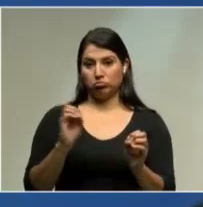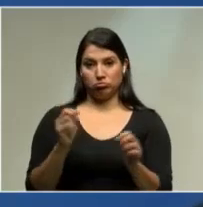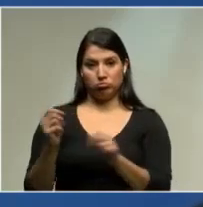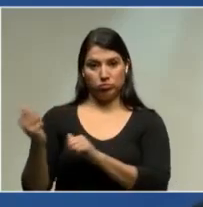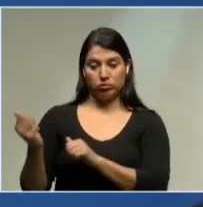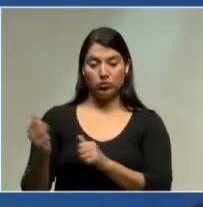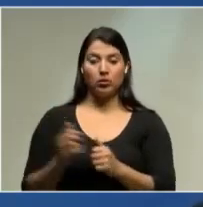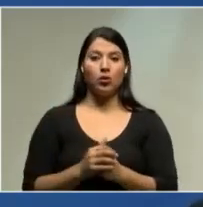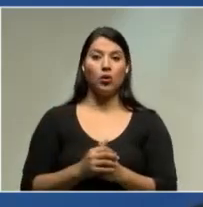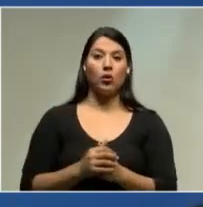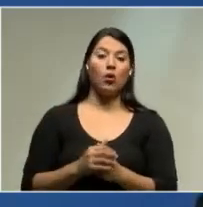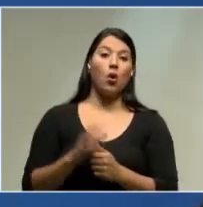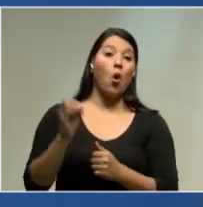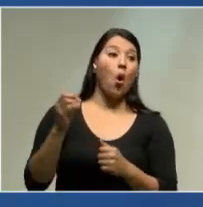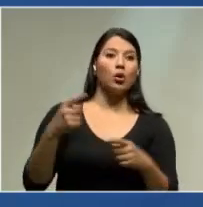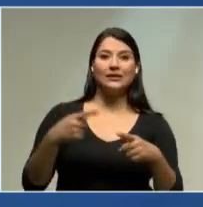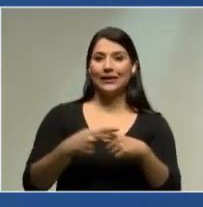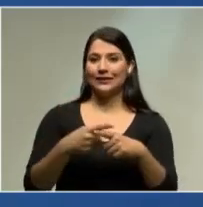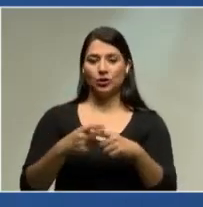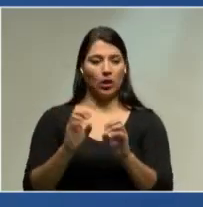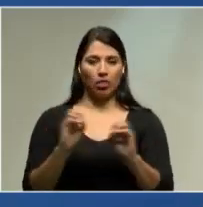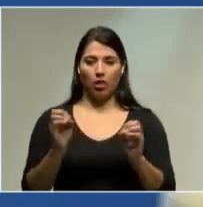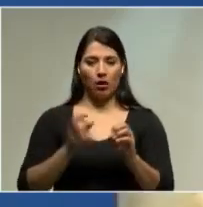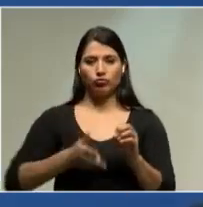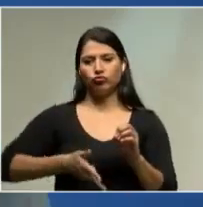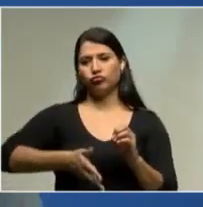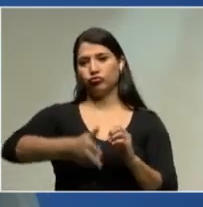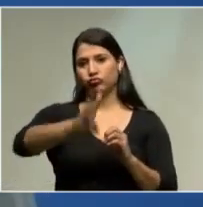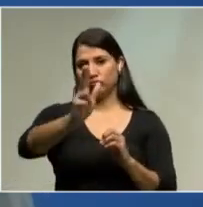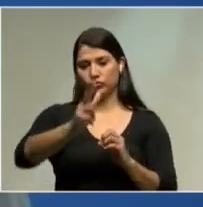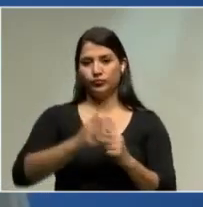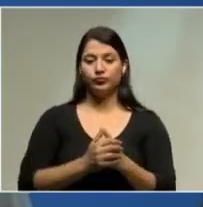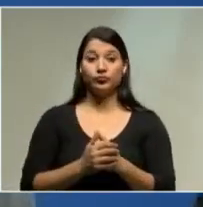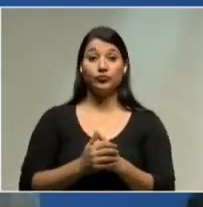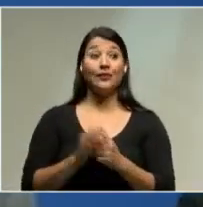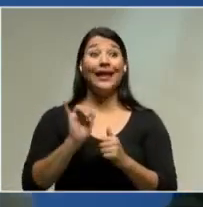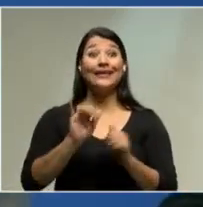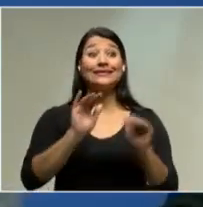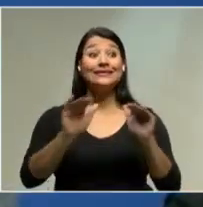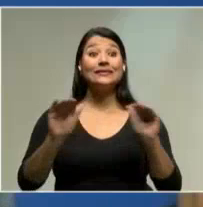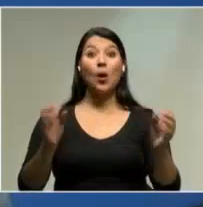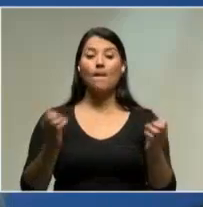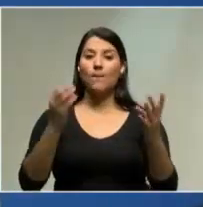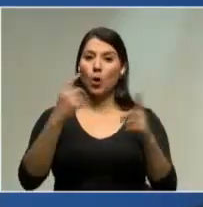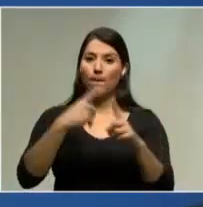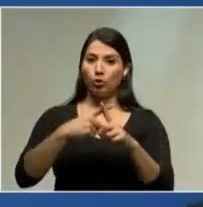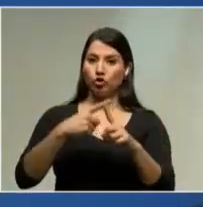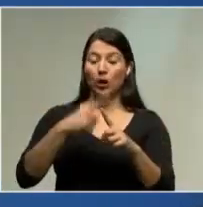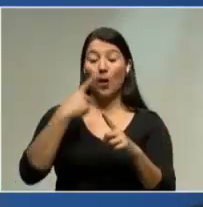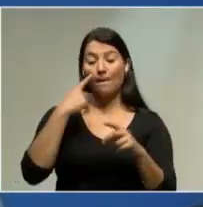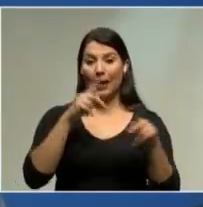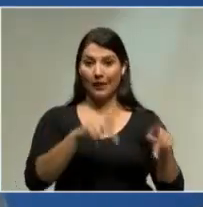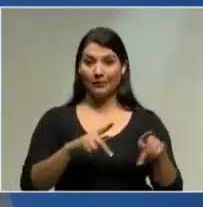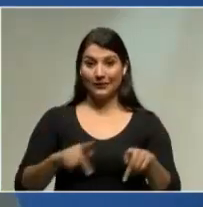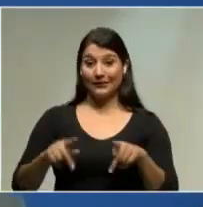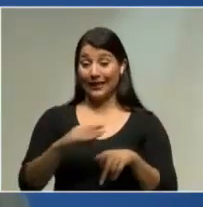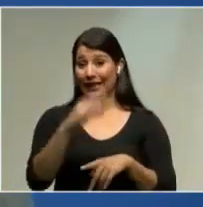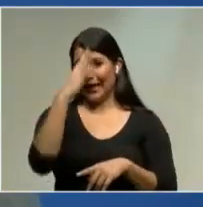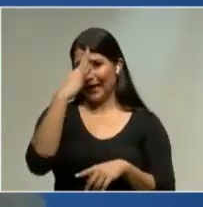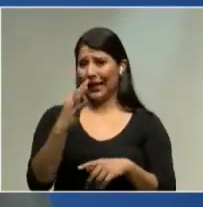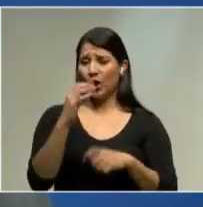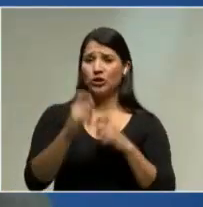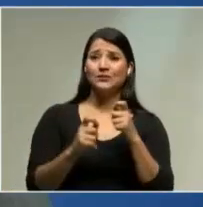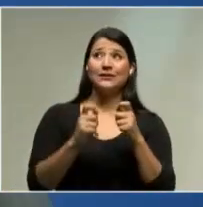los semáforos o intersecciones con semáforos. Este es un anuncio muy positivo para la ciudadanía y creo que